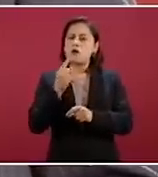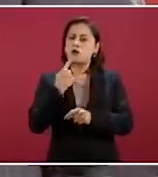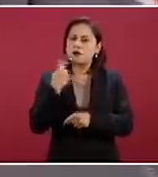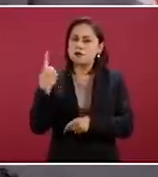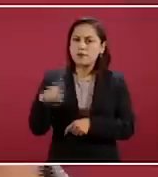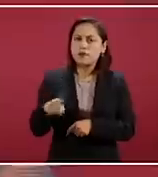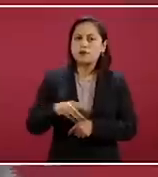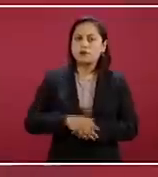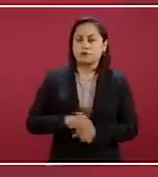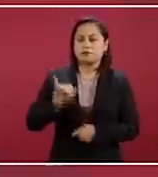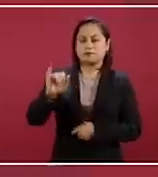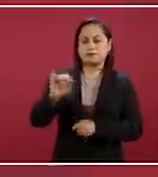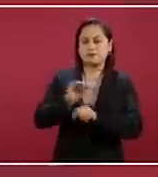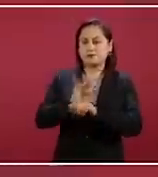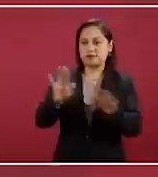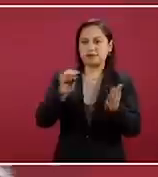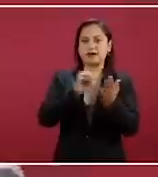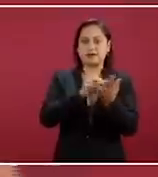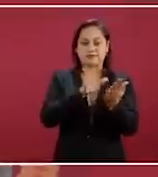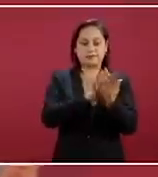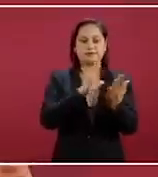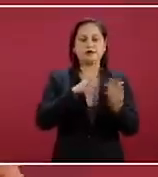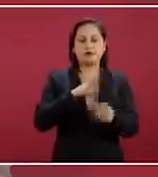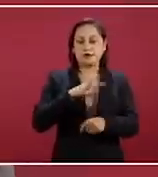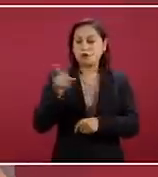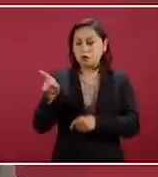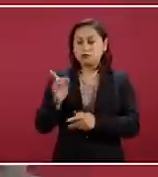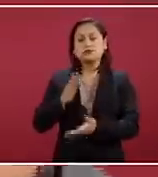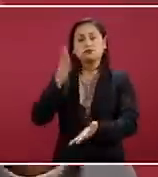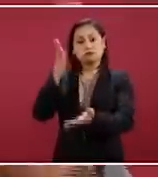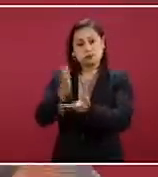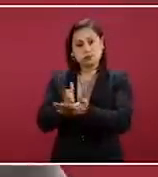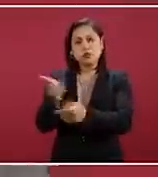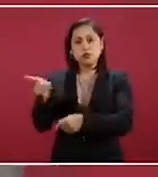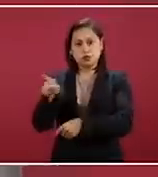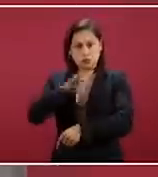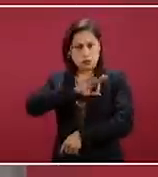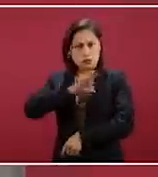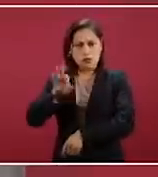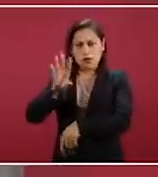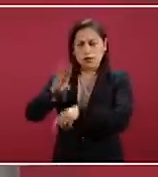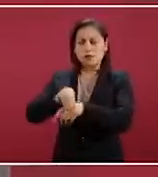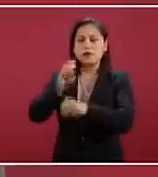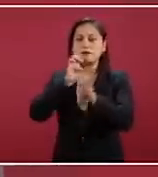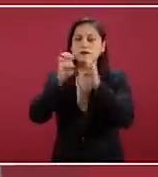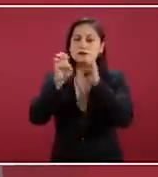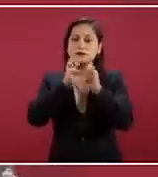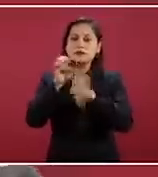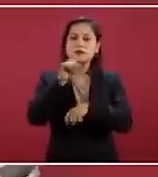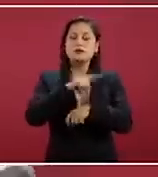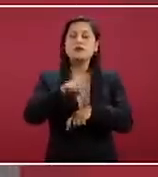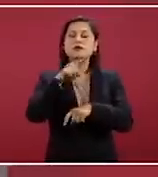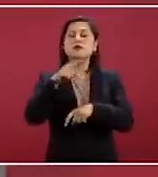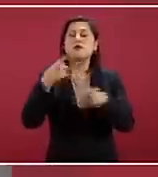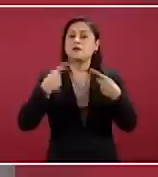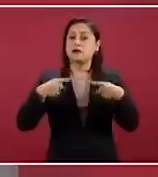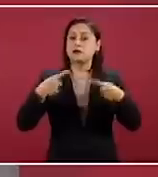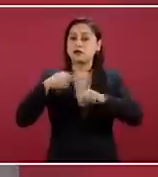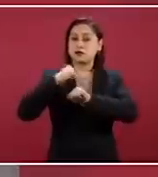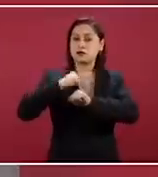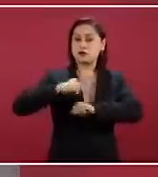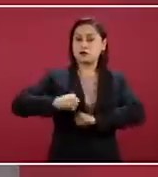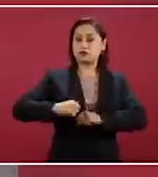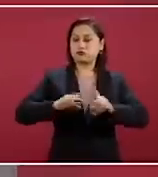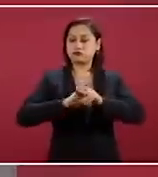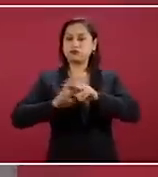ahí ya cuando usted visite, pues, puede hacer las entrevistas a los agentes migratorios que cubren turnos, y que